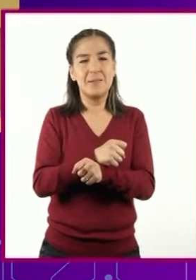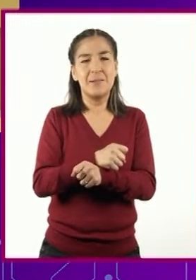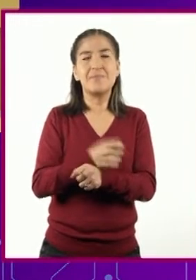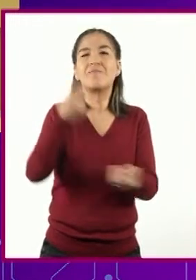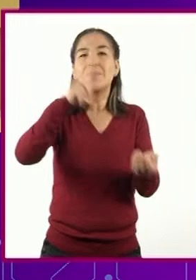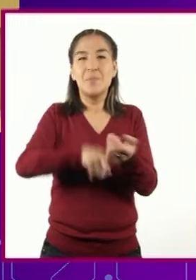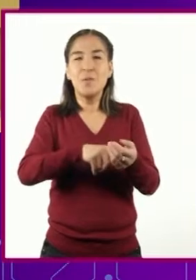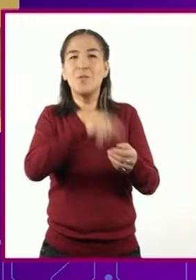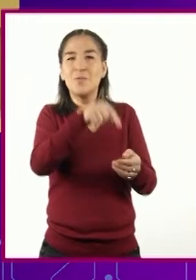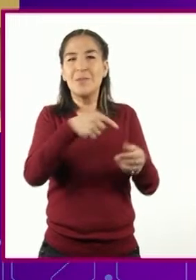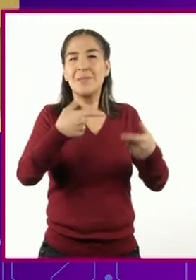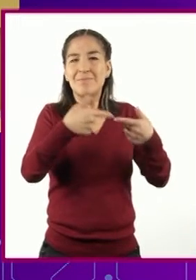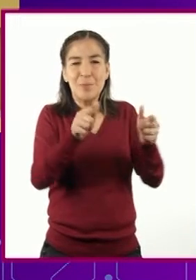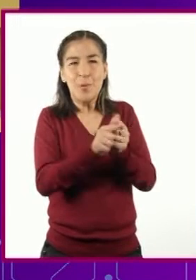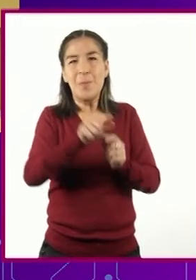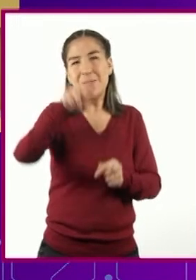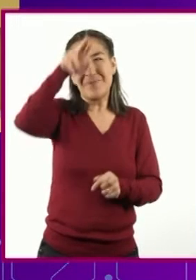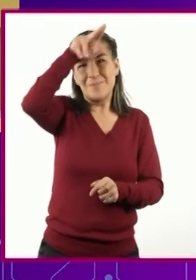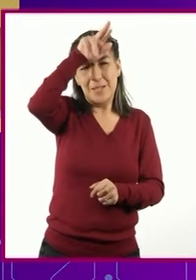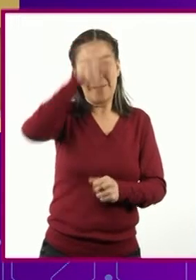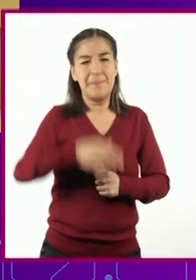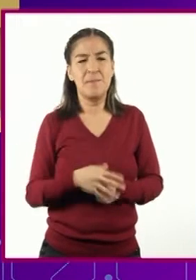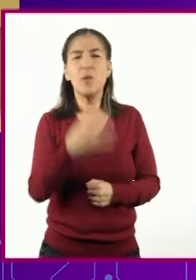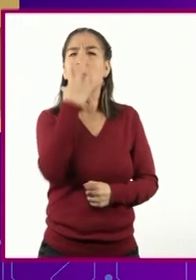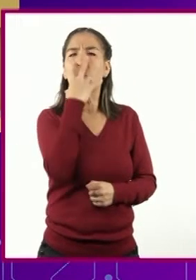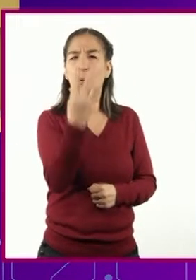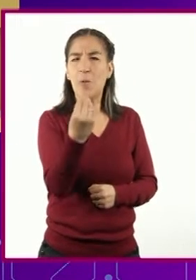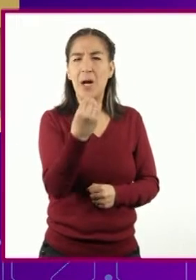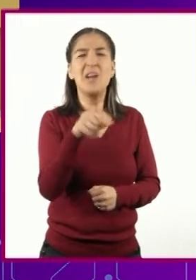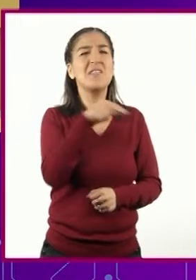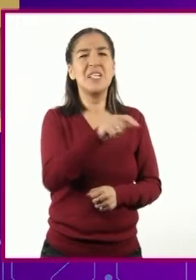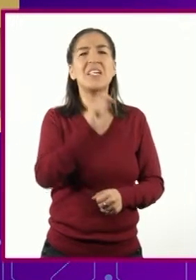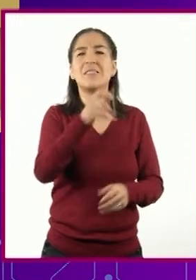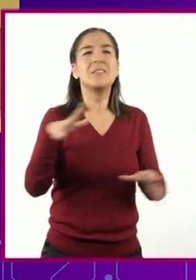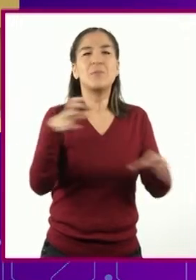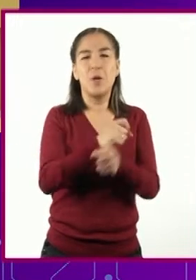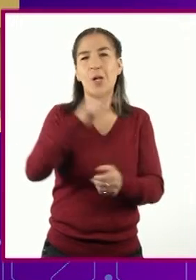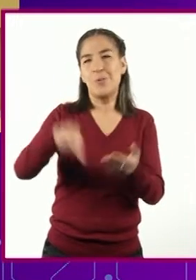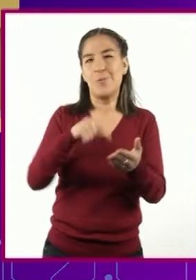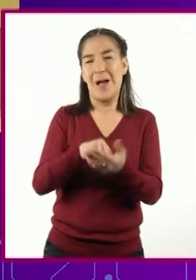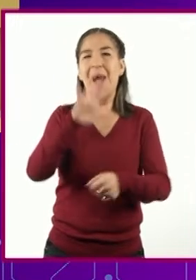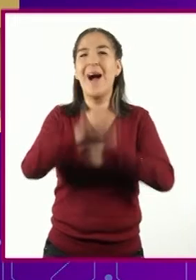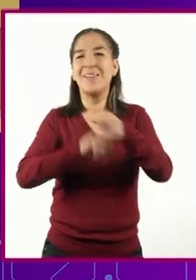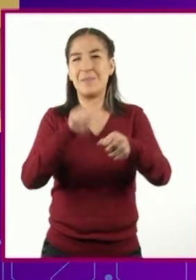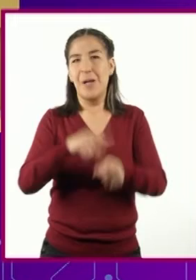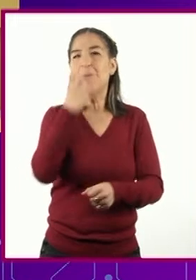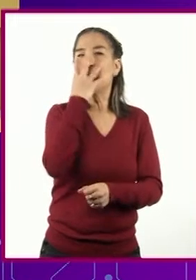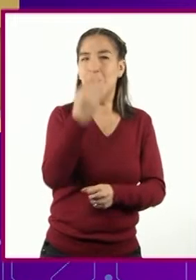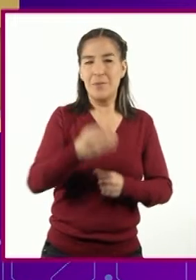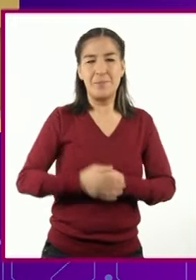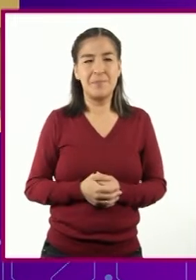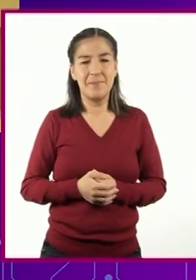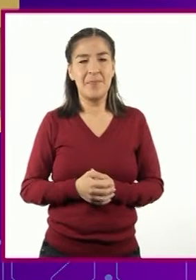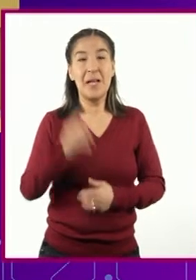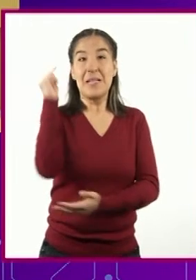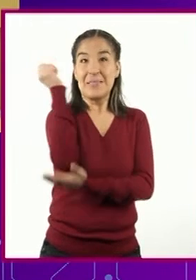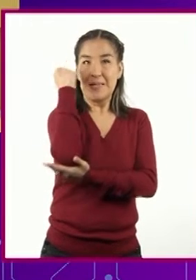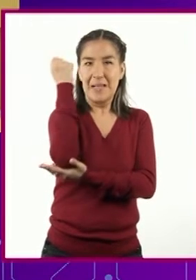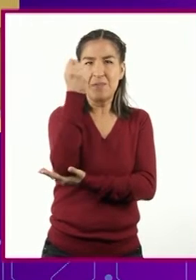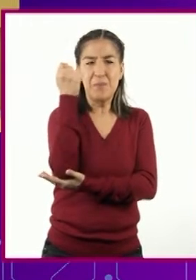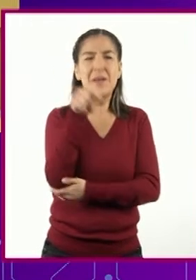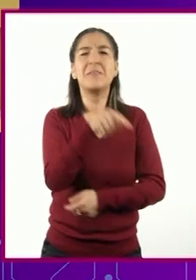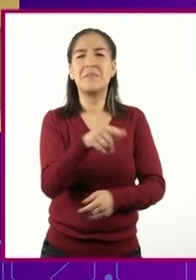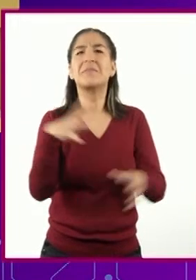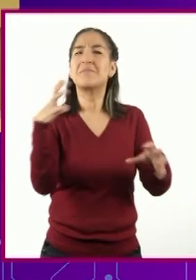el hormiguero. Coyoacán, que significa lugar de coyotes. O Tlalpan, que